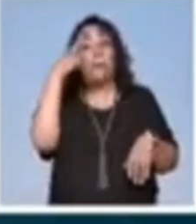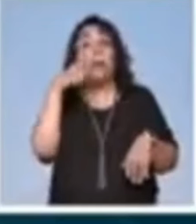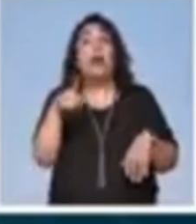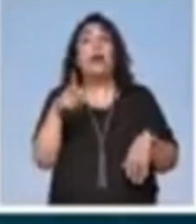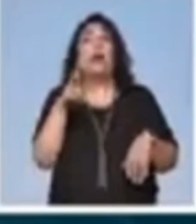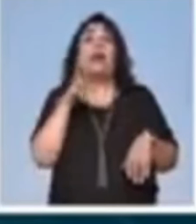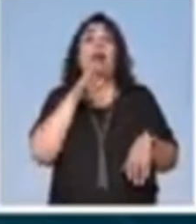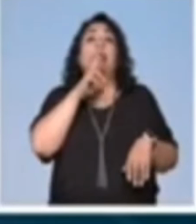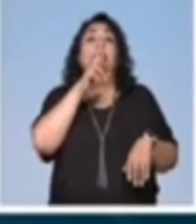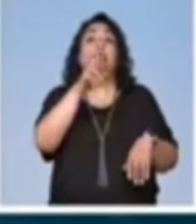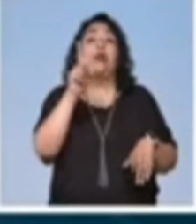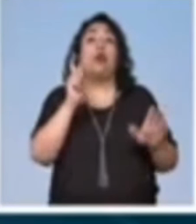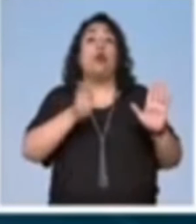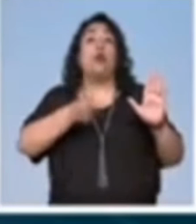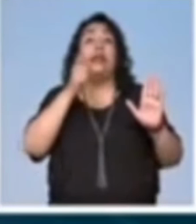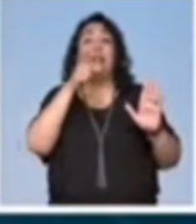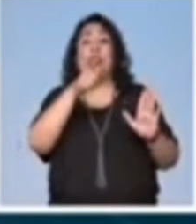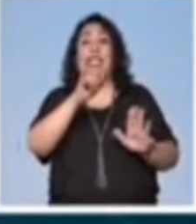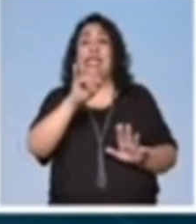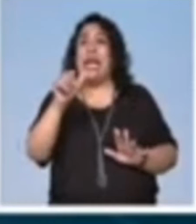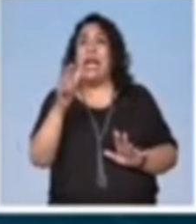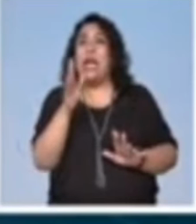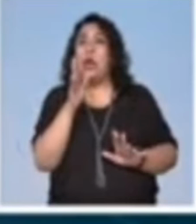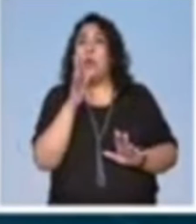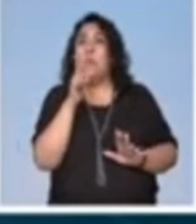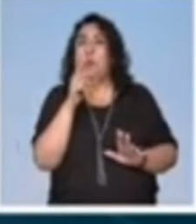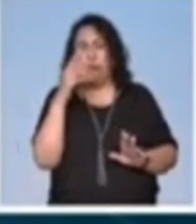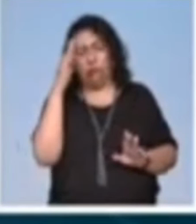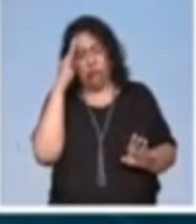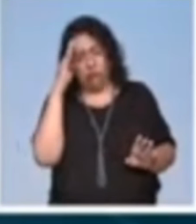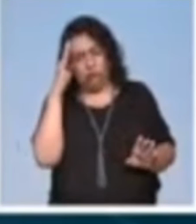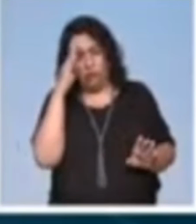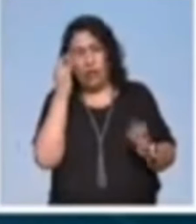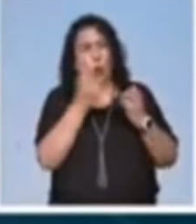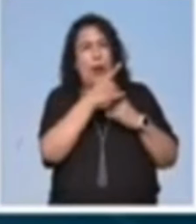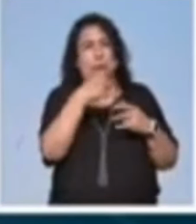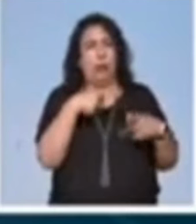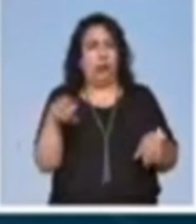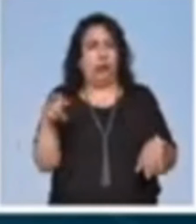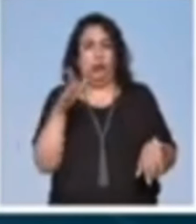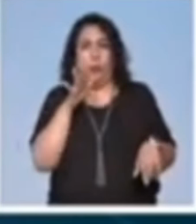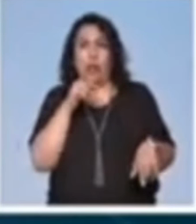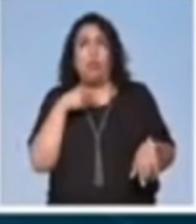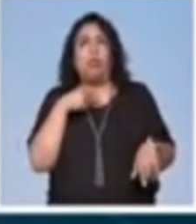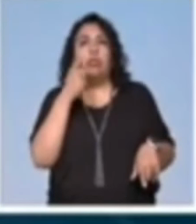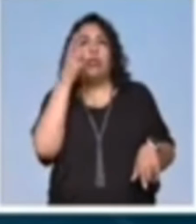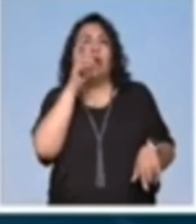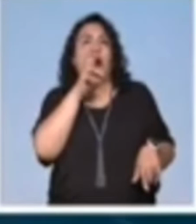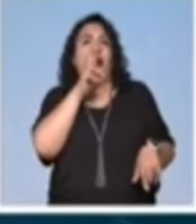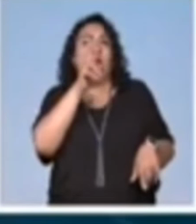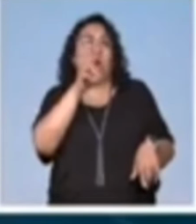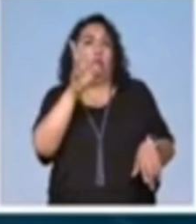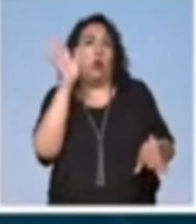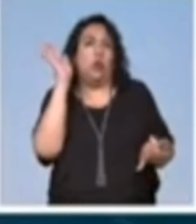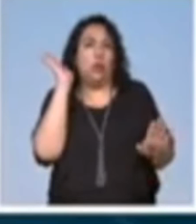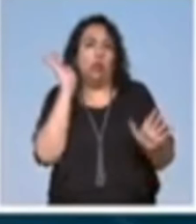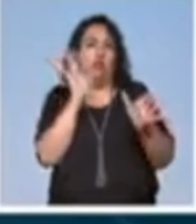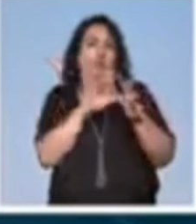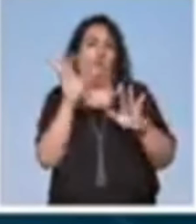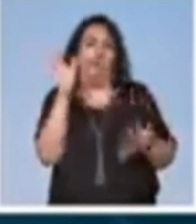resolver juicios. La IA, al no poder realizar una reflexión como las haría una persona, inventó respuestas creando